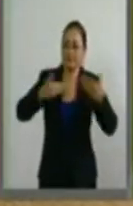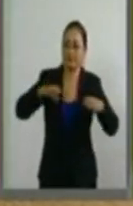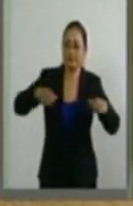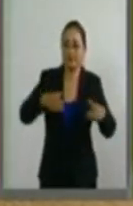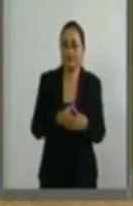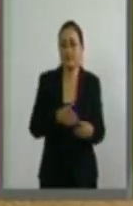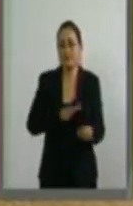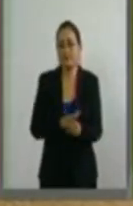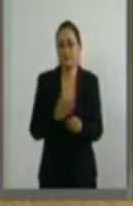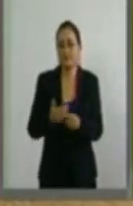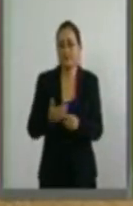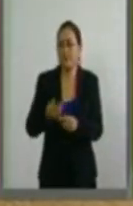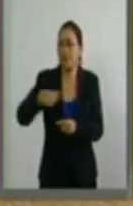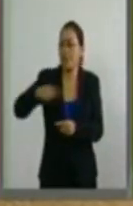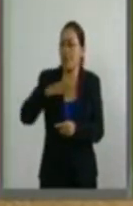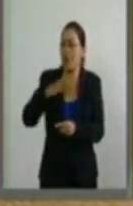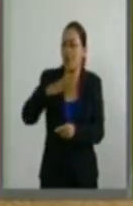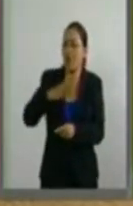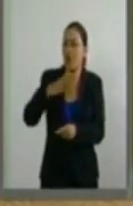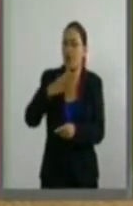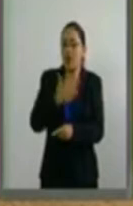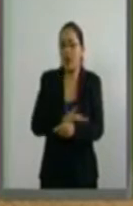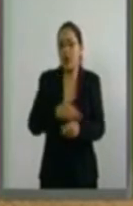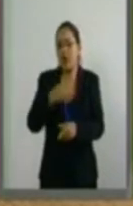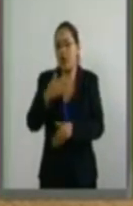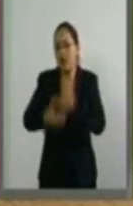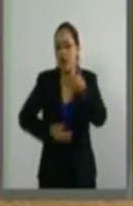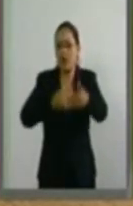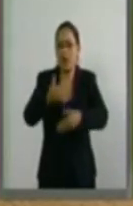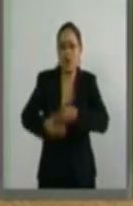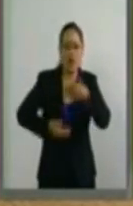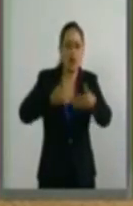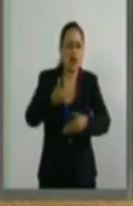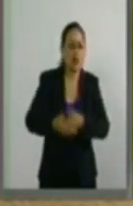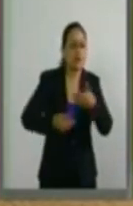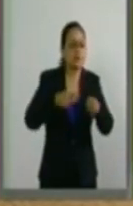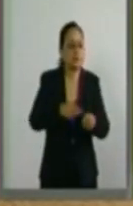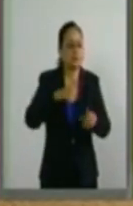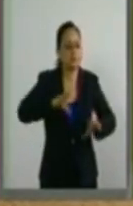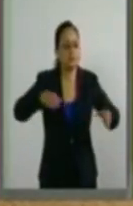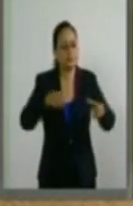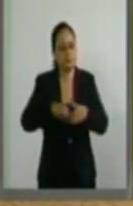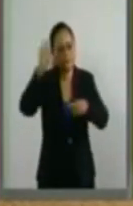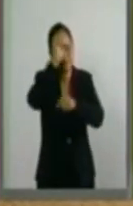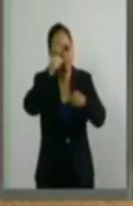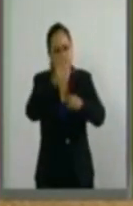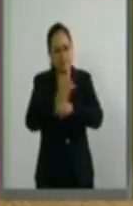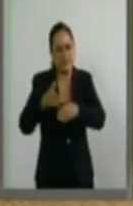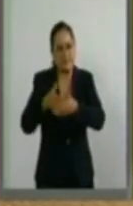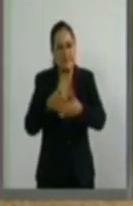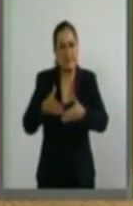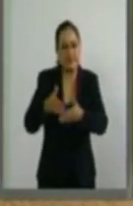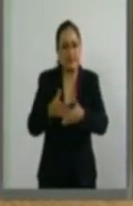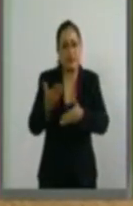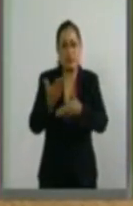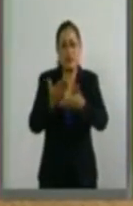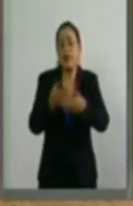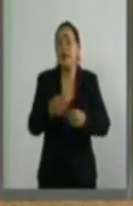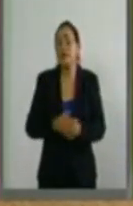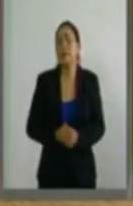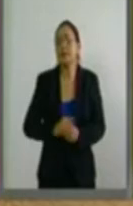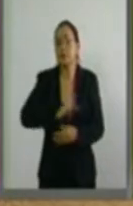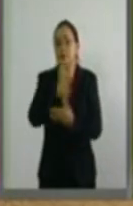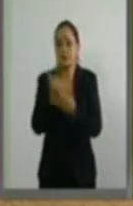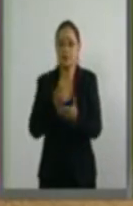dejamos atrás los atavismos burocráticos que tenían al sector cultural estancado. Las